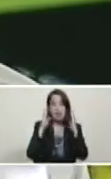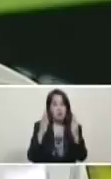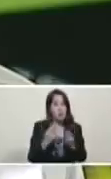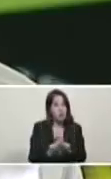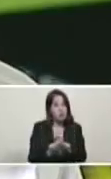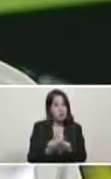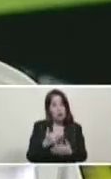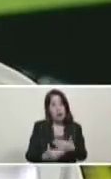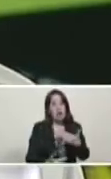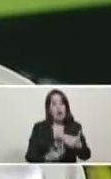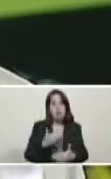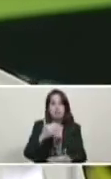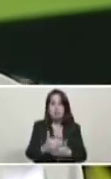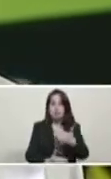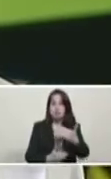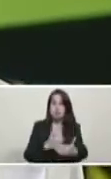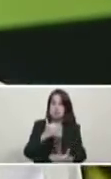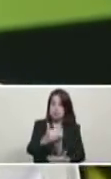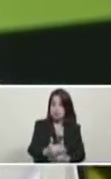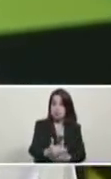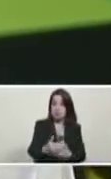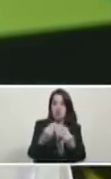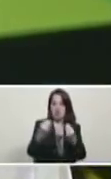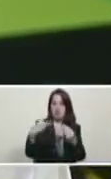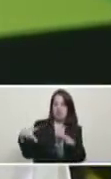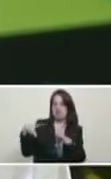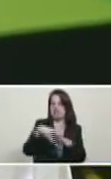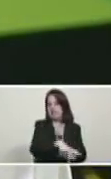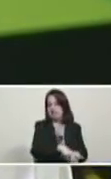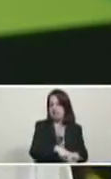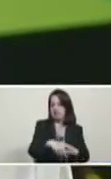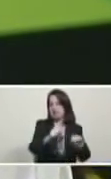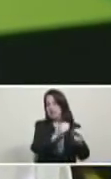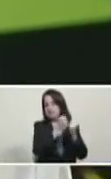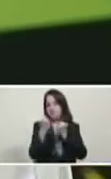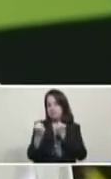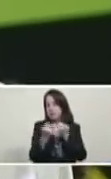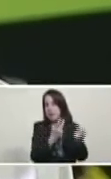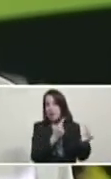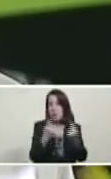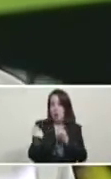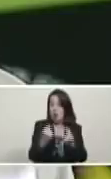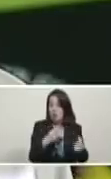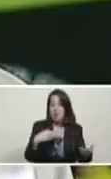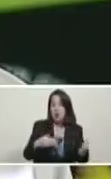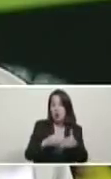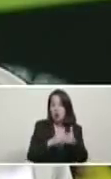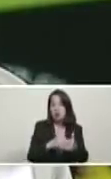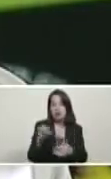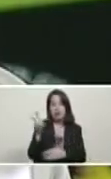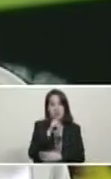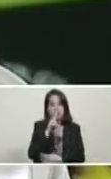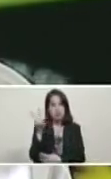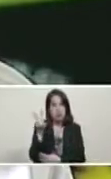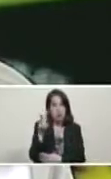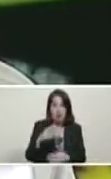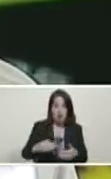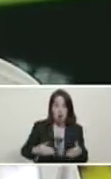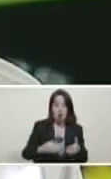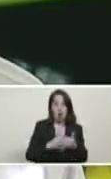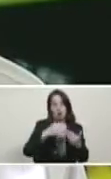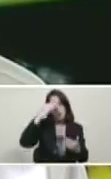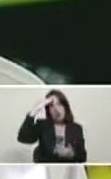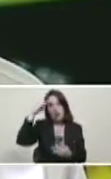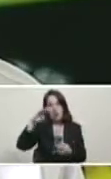avanzan con presiones económicos con el bloqueo contra venezuela contra cuba'